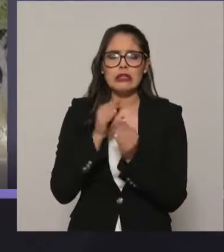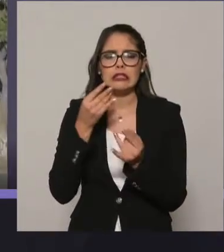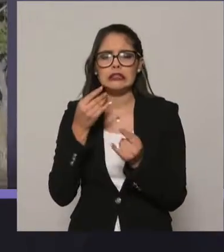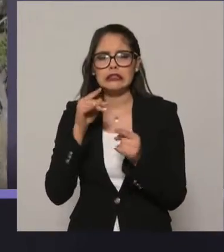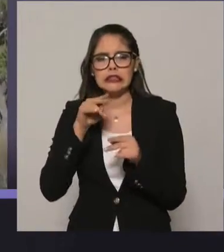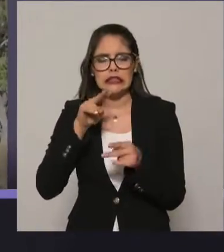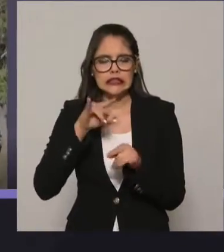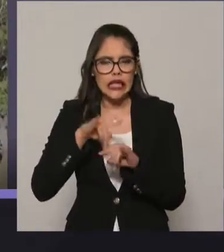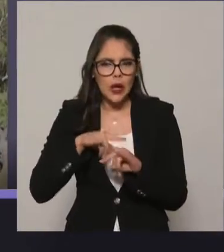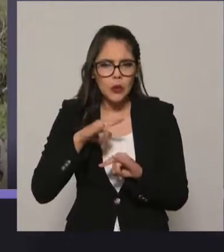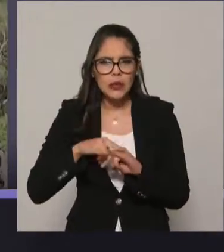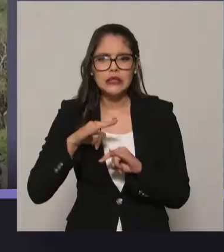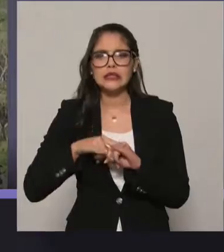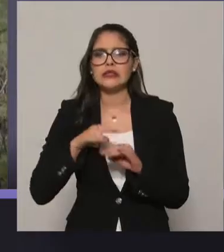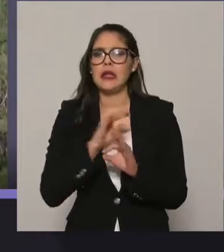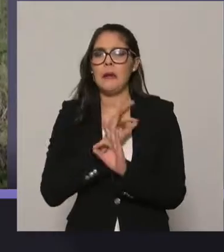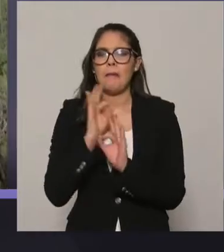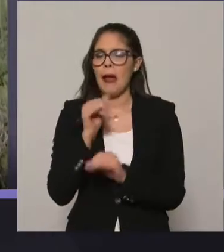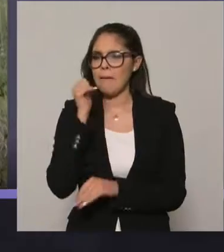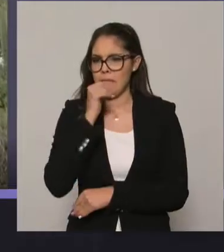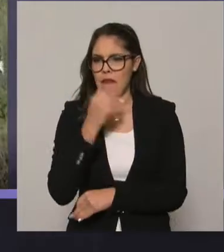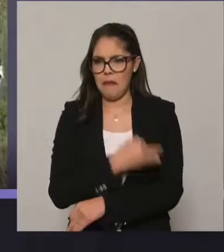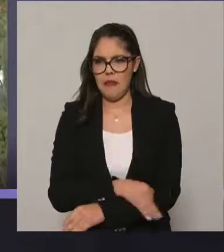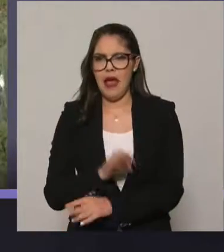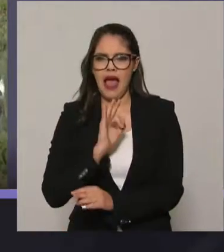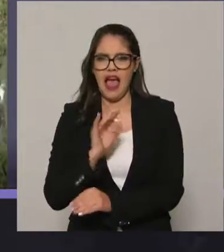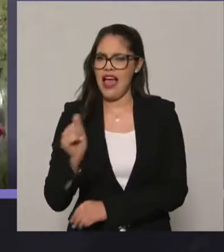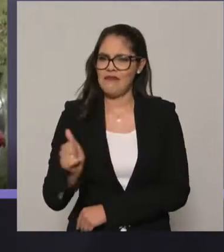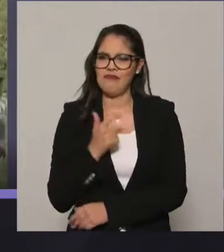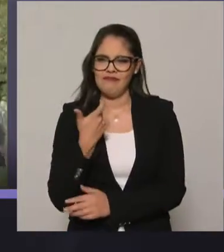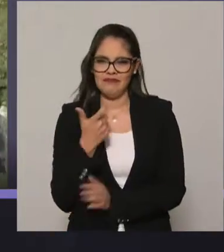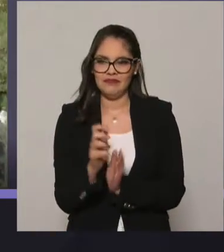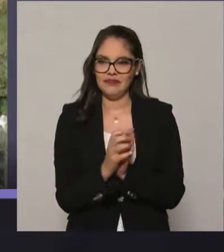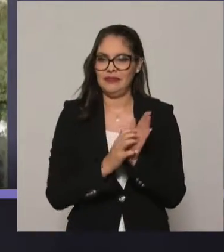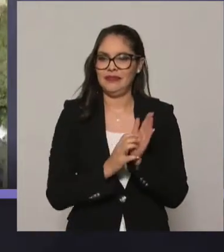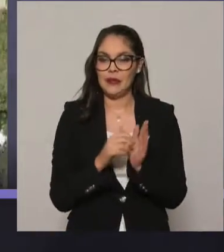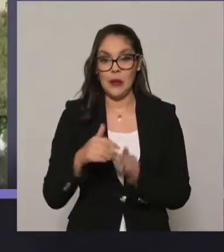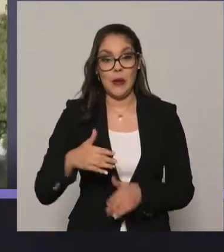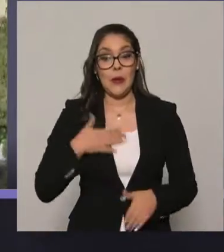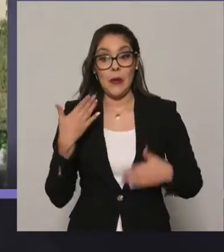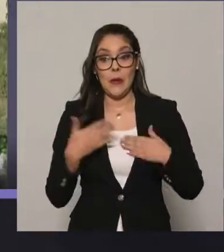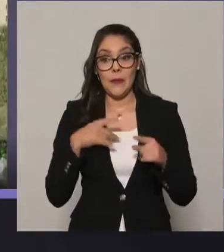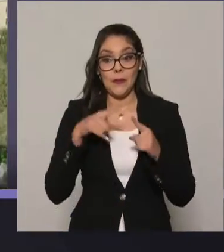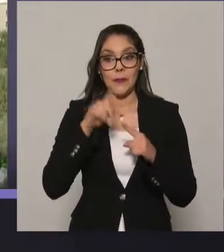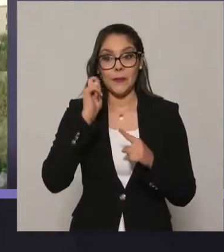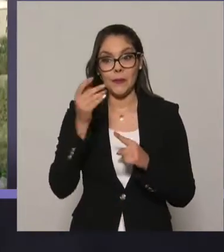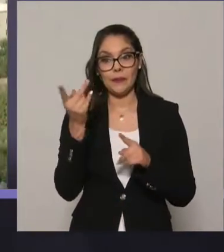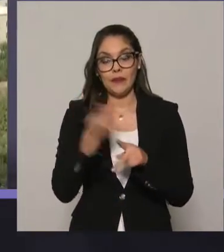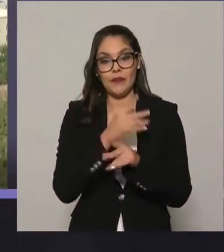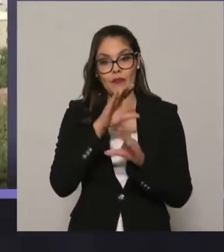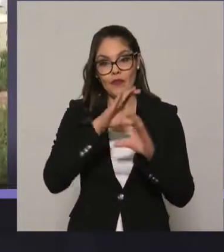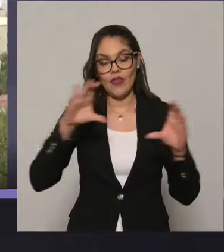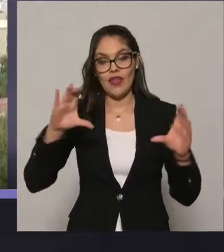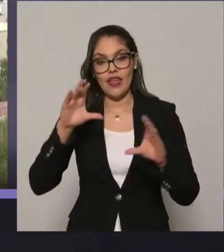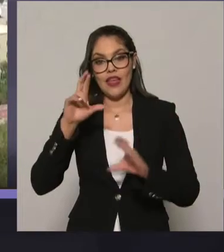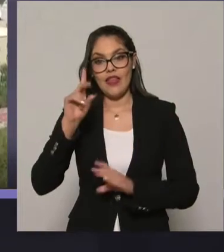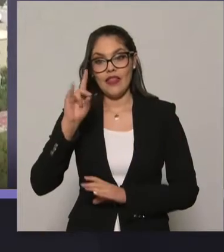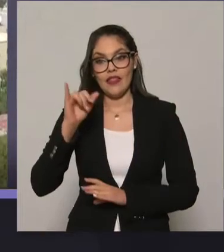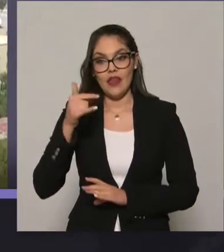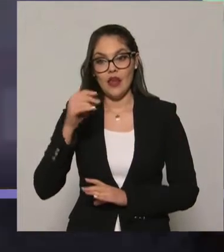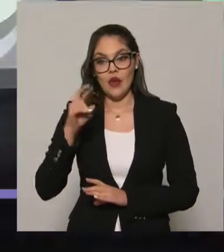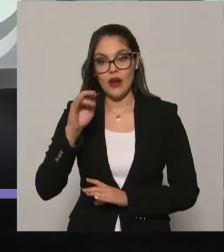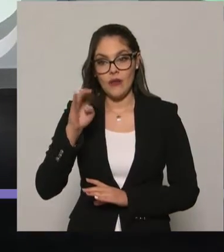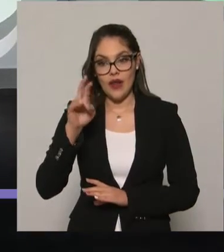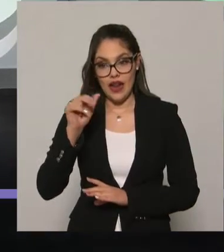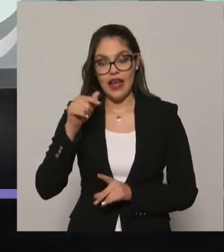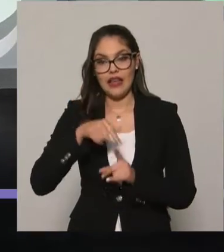sándwich, como muchísimas familias lo hacen, para poder disfrutar varias cosas. Desde los murales de Diego Rivera en las fuentes de